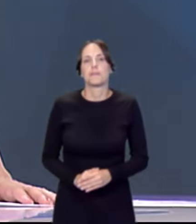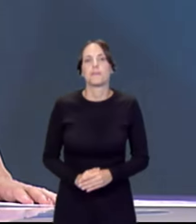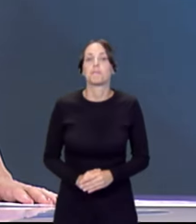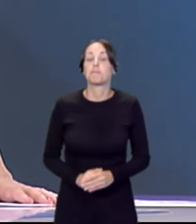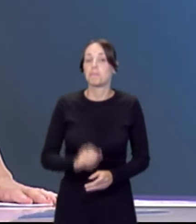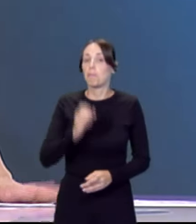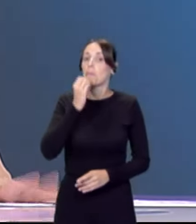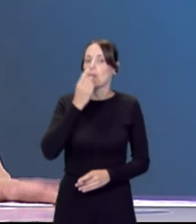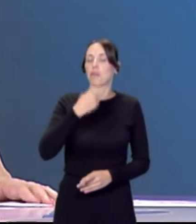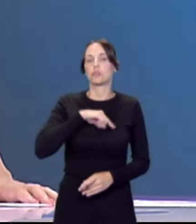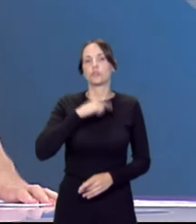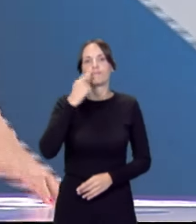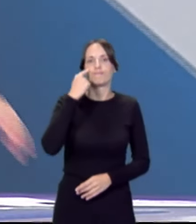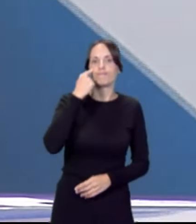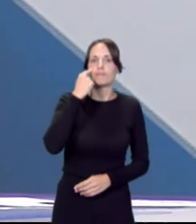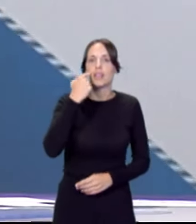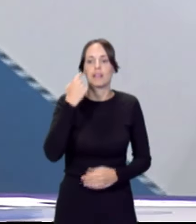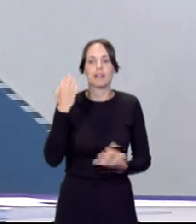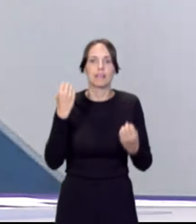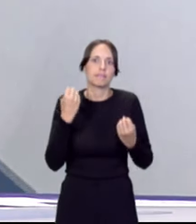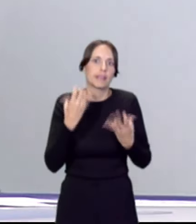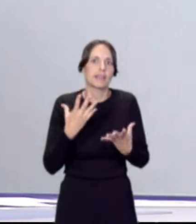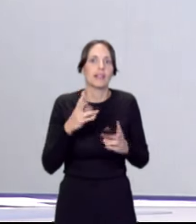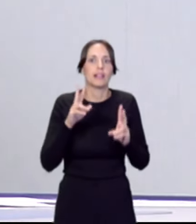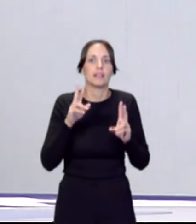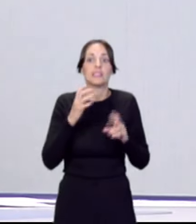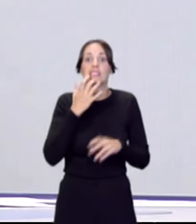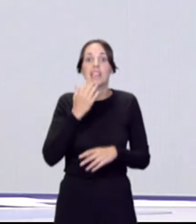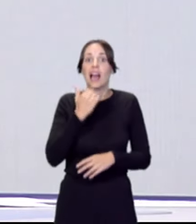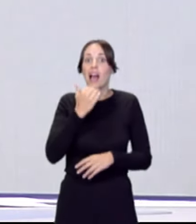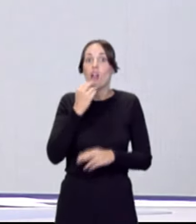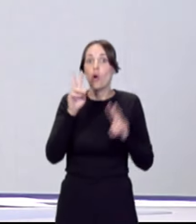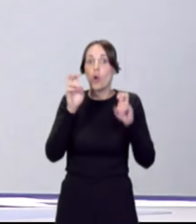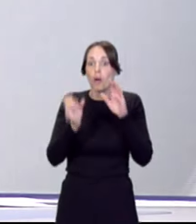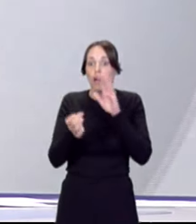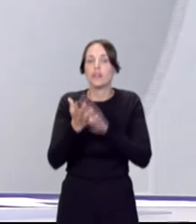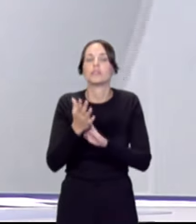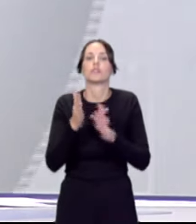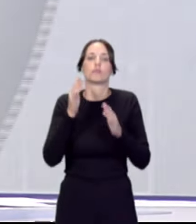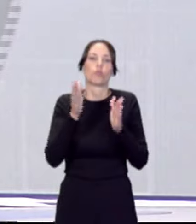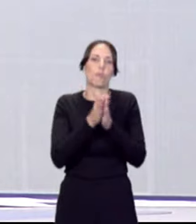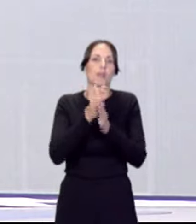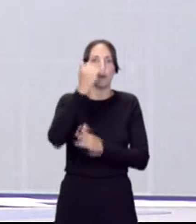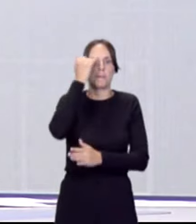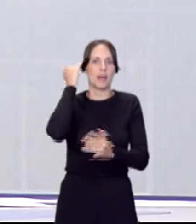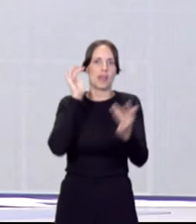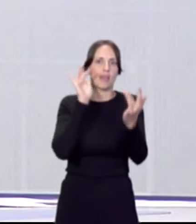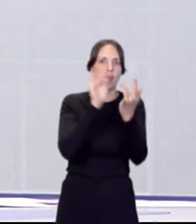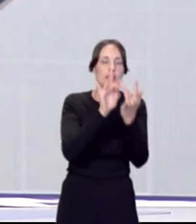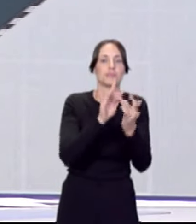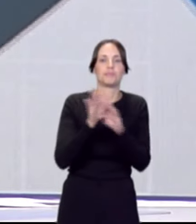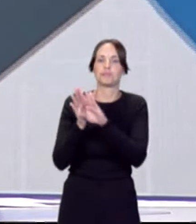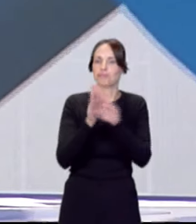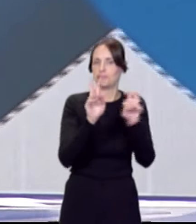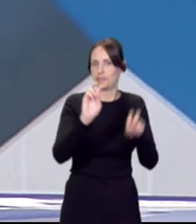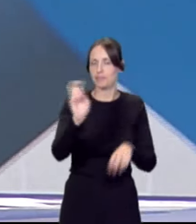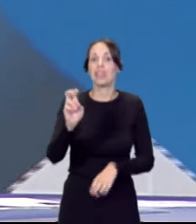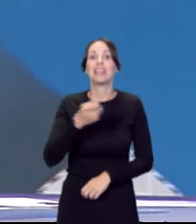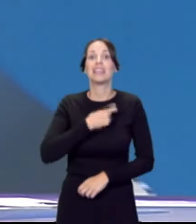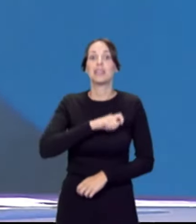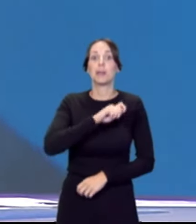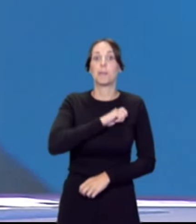Pues estaremos atentos a la llegada de esa embarcación. Cualquier novedad, como siempre, conectamos con nuestra compañera María. Más asuntos. En España, 3 de cada 10